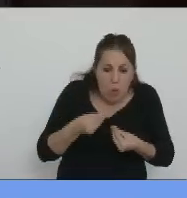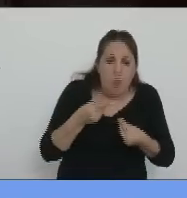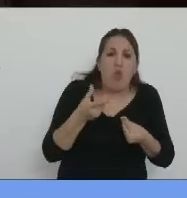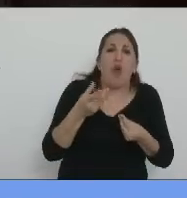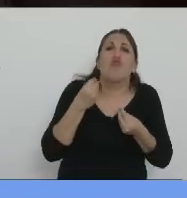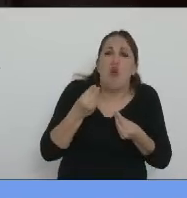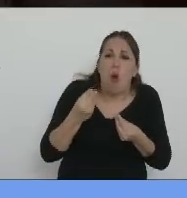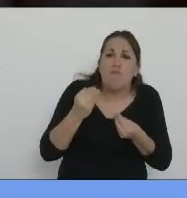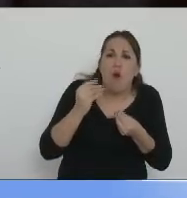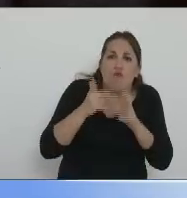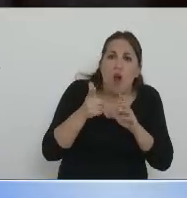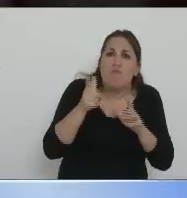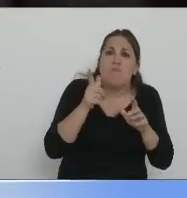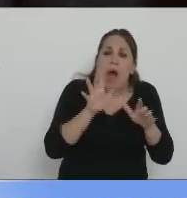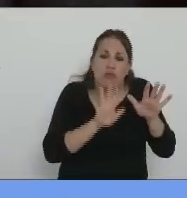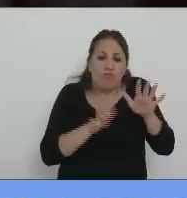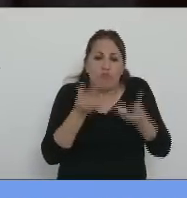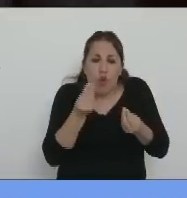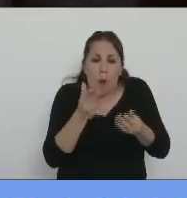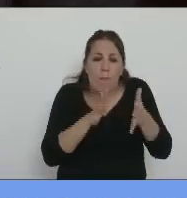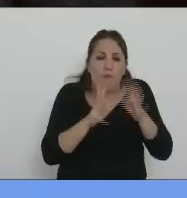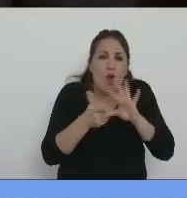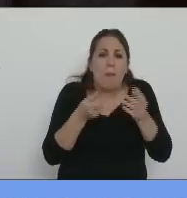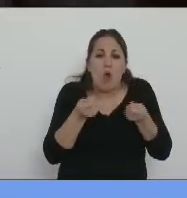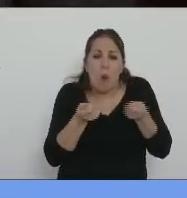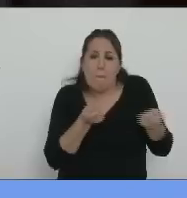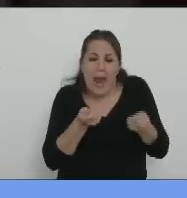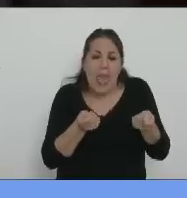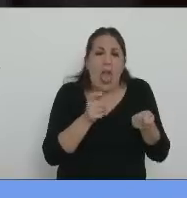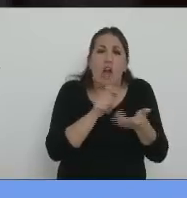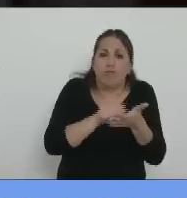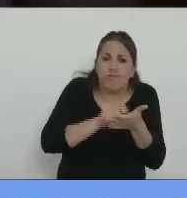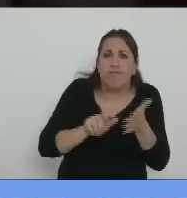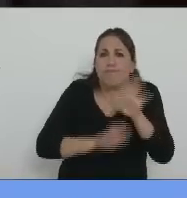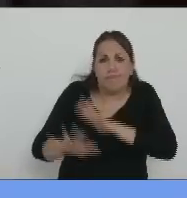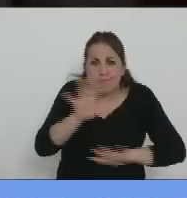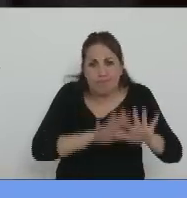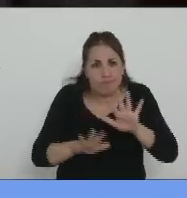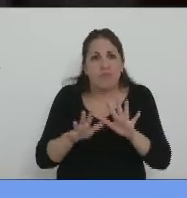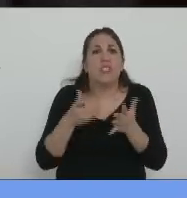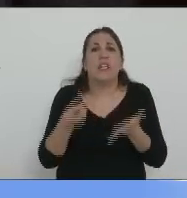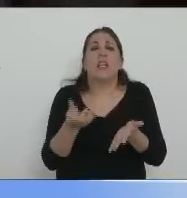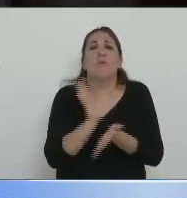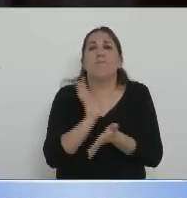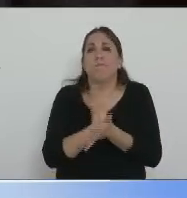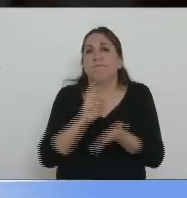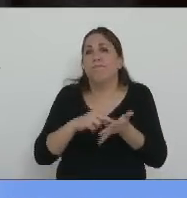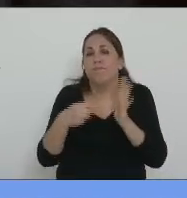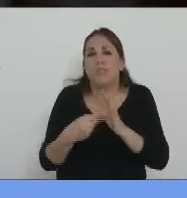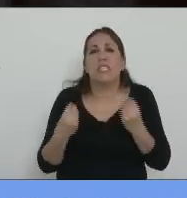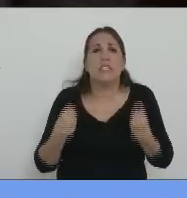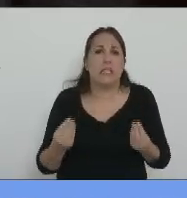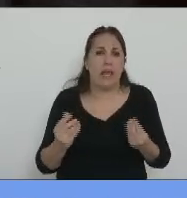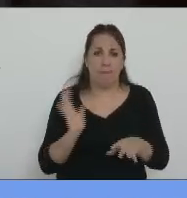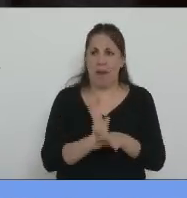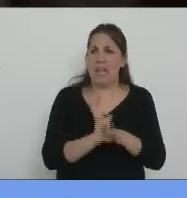se hacen esas maniobras y esto qué es lo que significa casi dijo no es equitativo es arbitrario